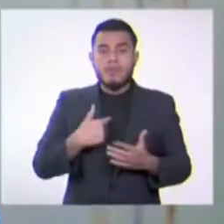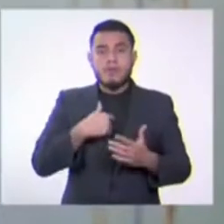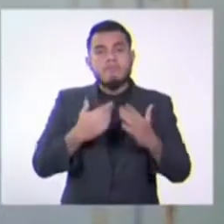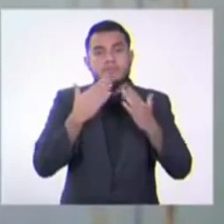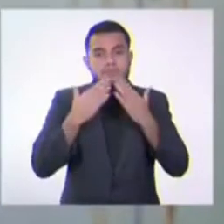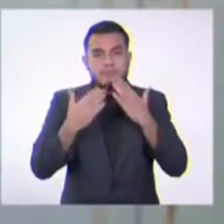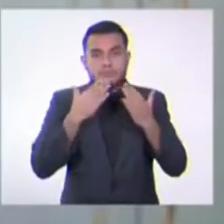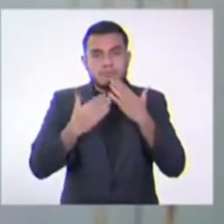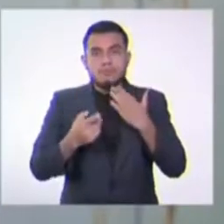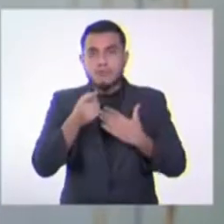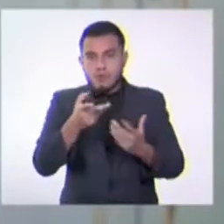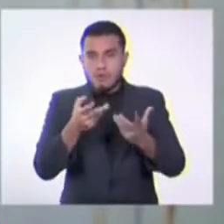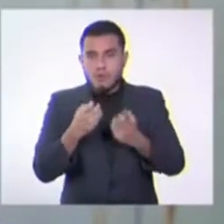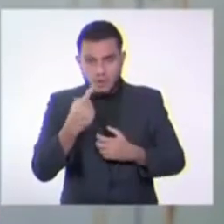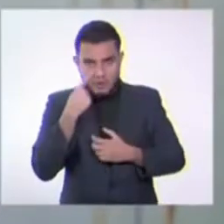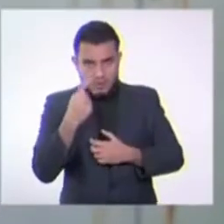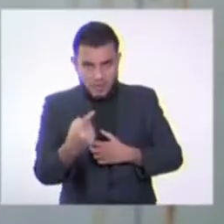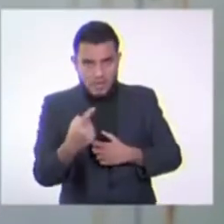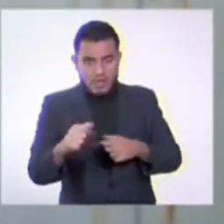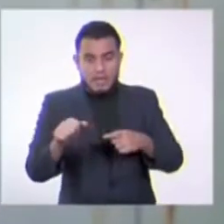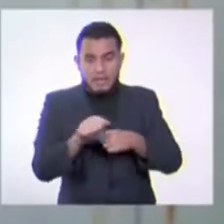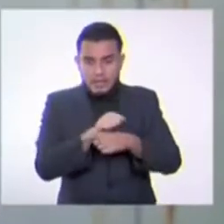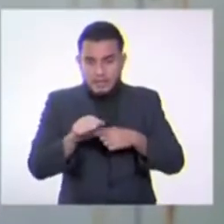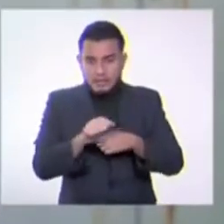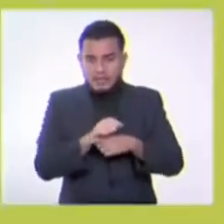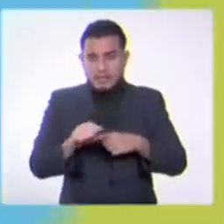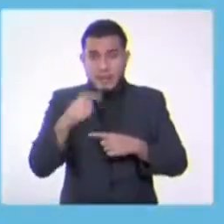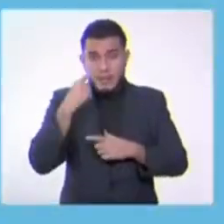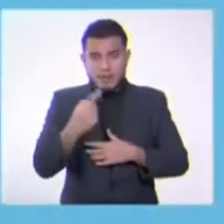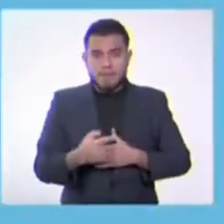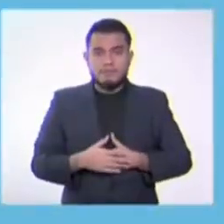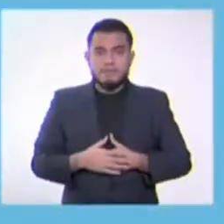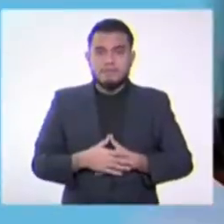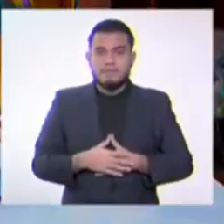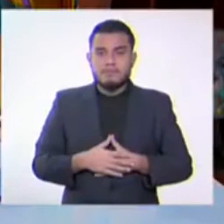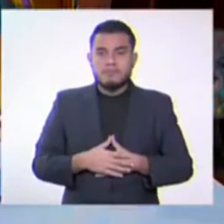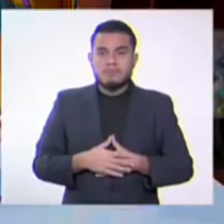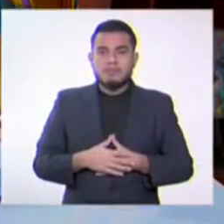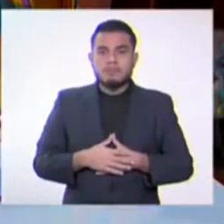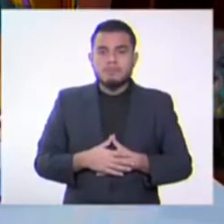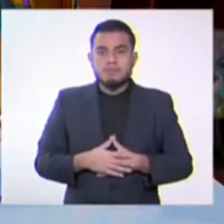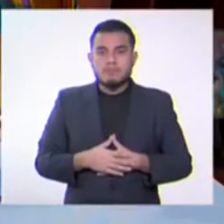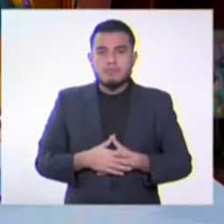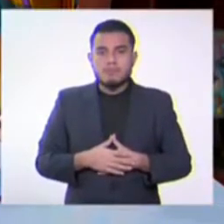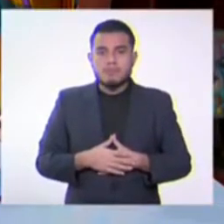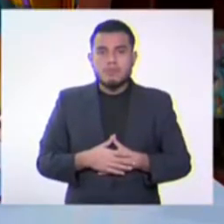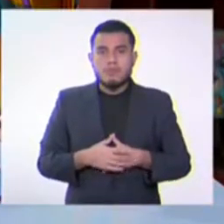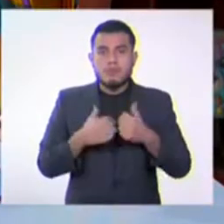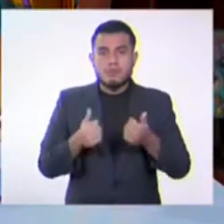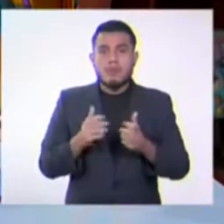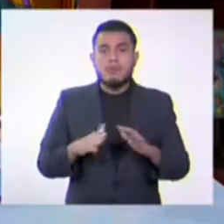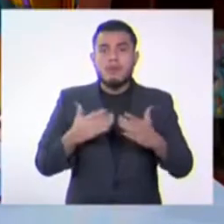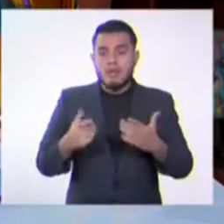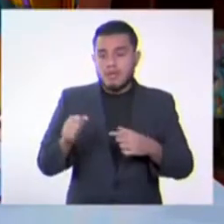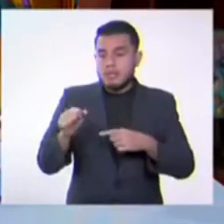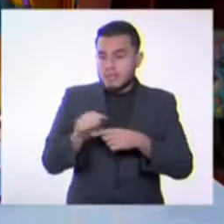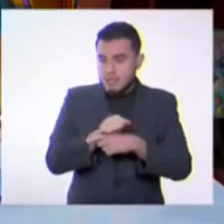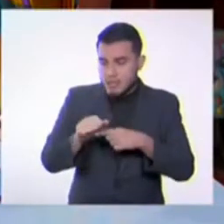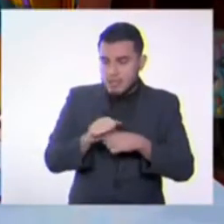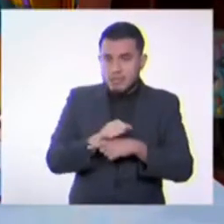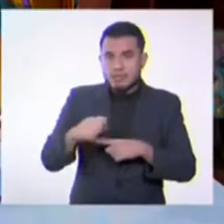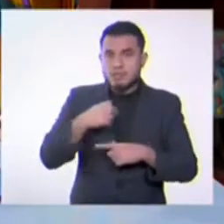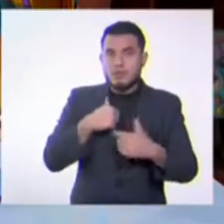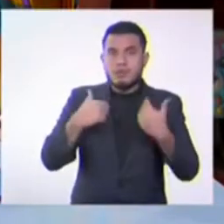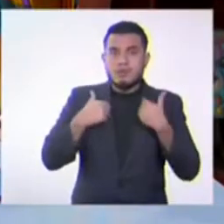demostración, quiero que veas el siguiente experimento. Veamos. Muy bien, para este experimento tengo